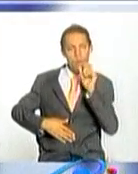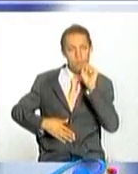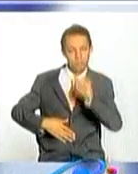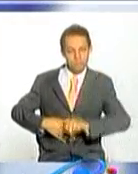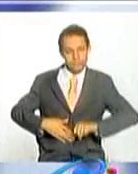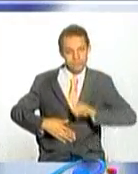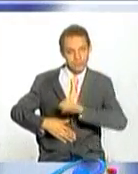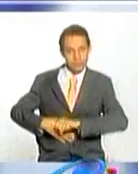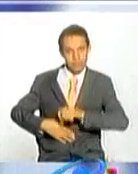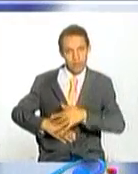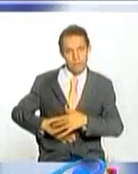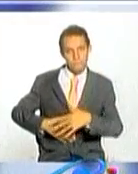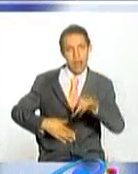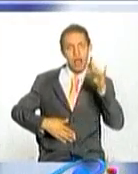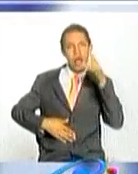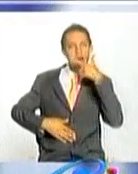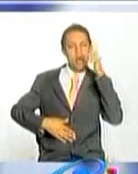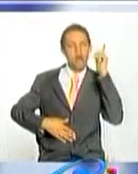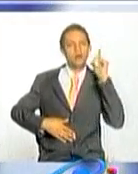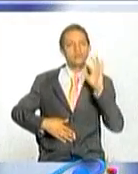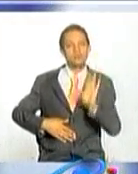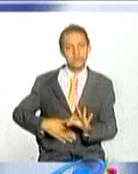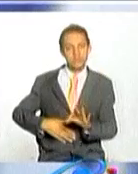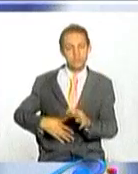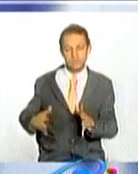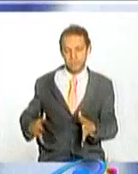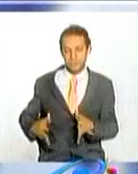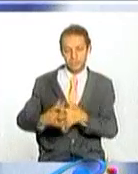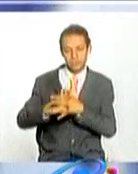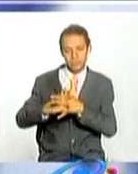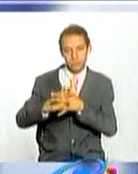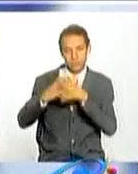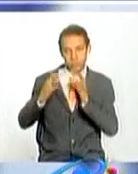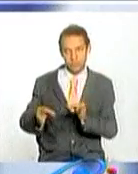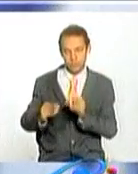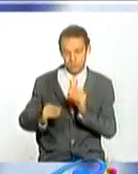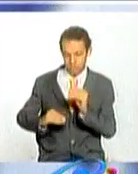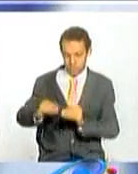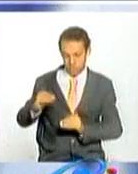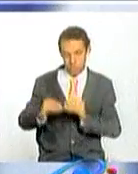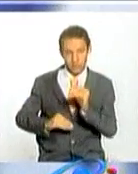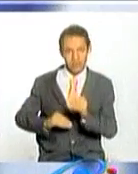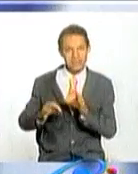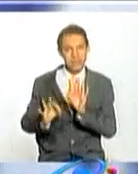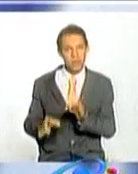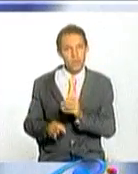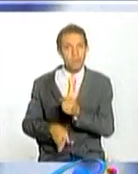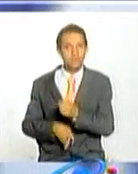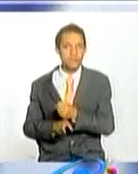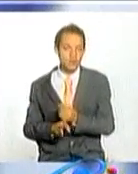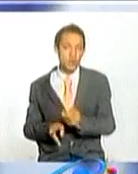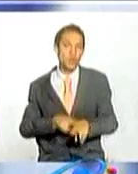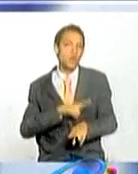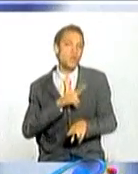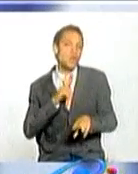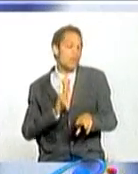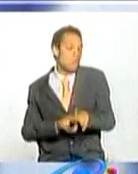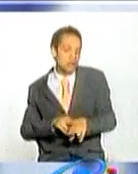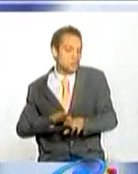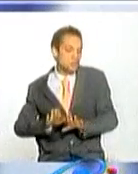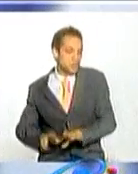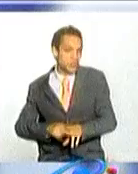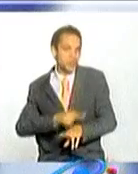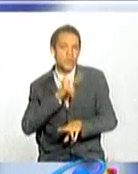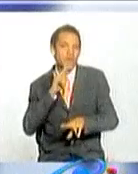Vemos acá como la textura, la ecogenicidad, el grado gris de este hígado es normal, ¿sí? No